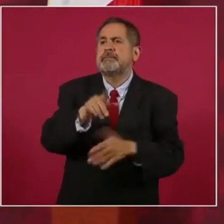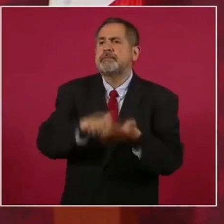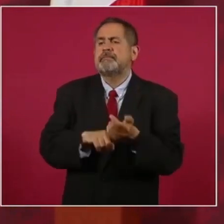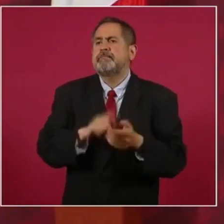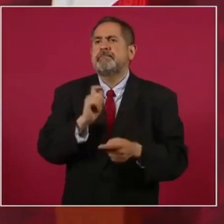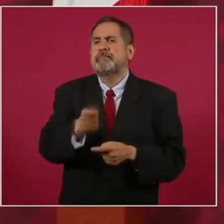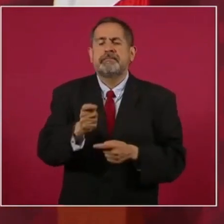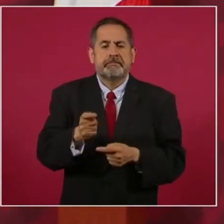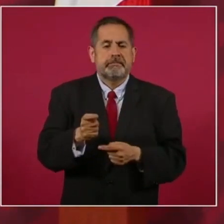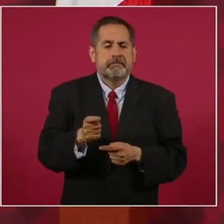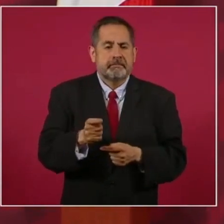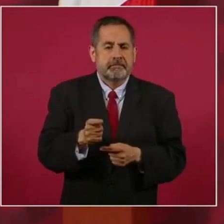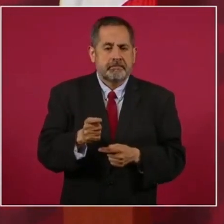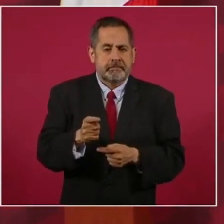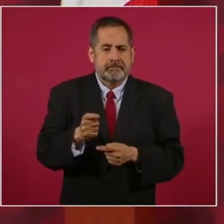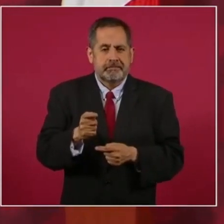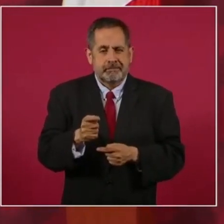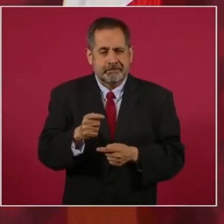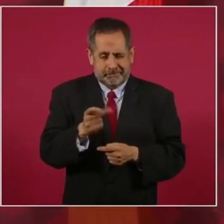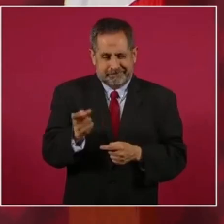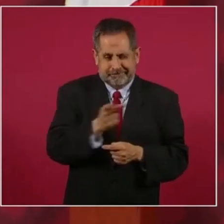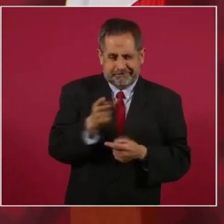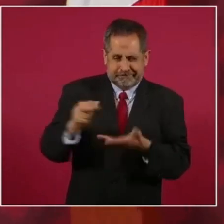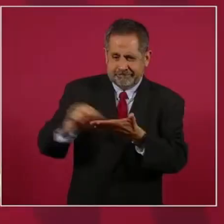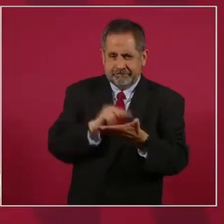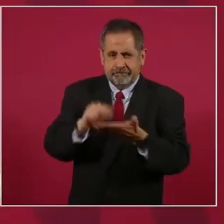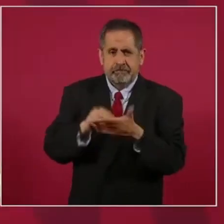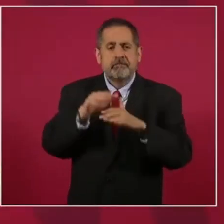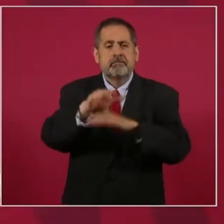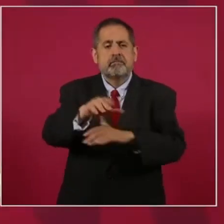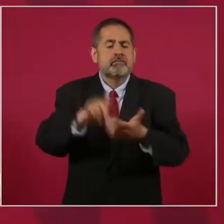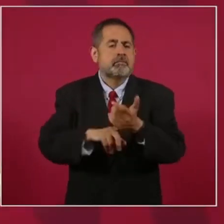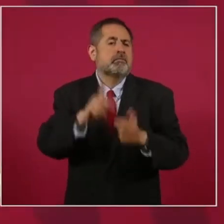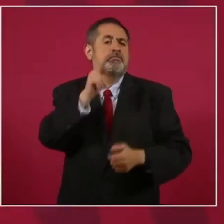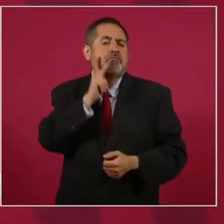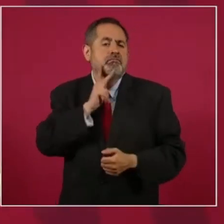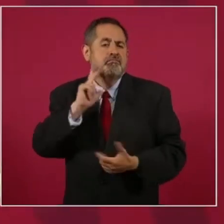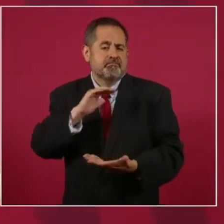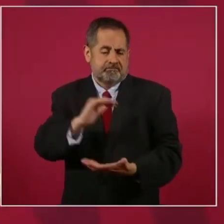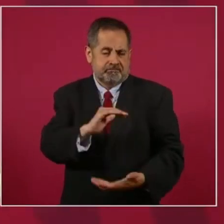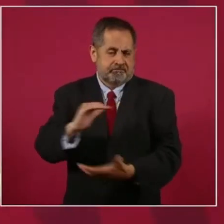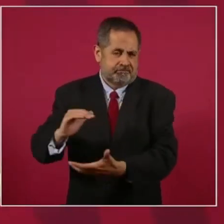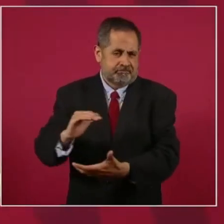relacionados estos acuerdos con el petróleo.